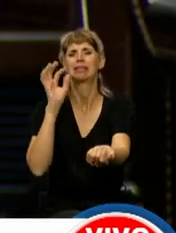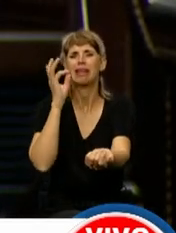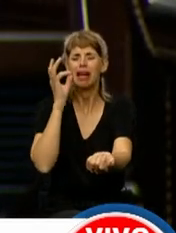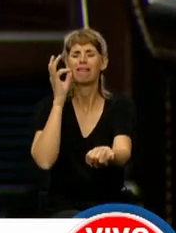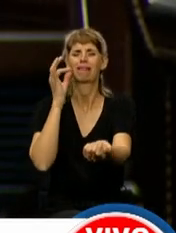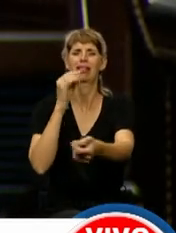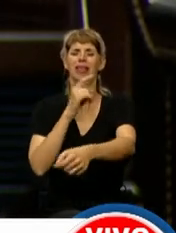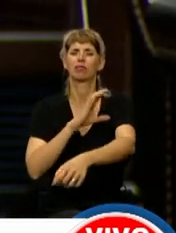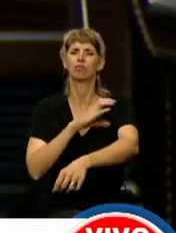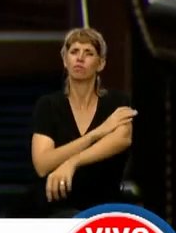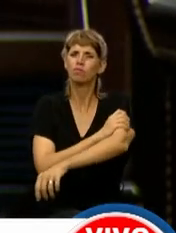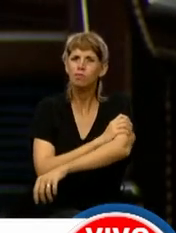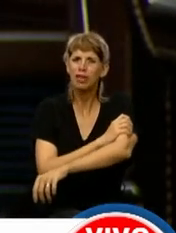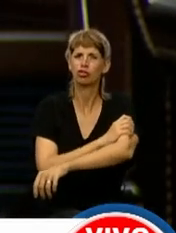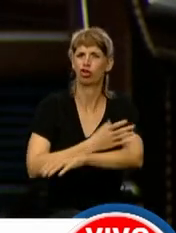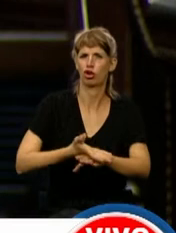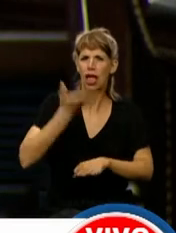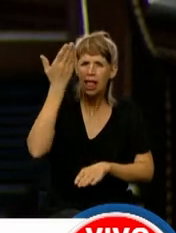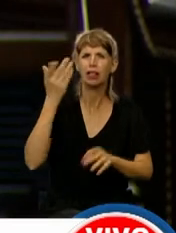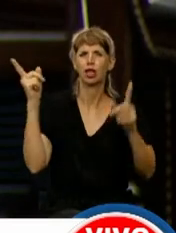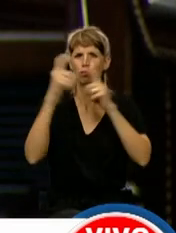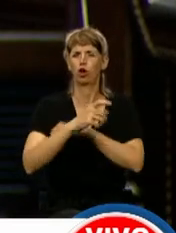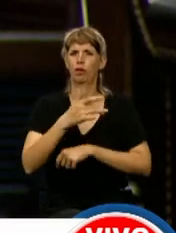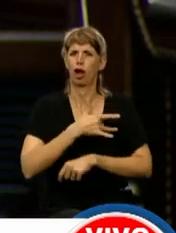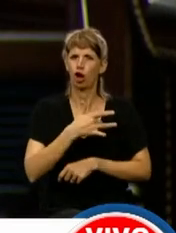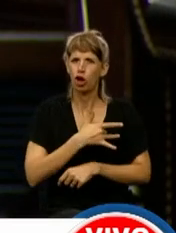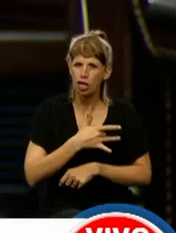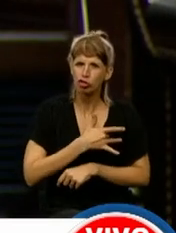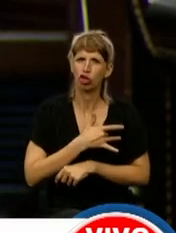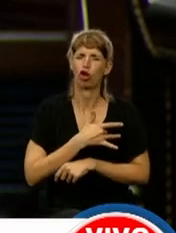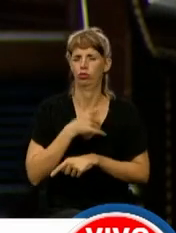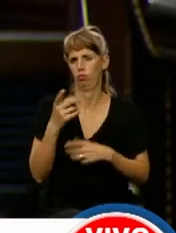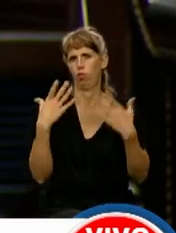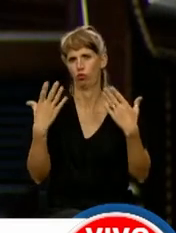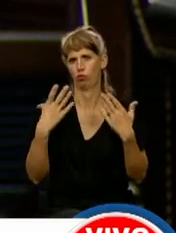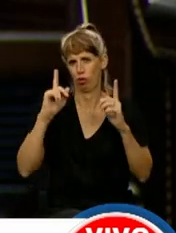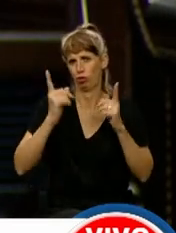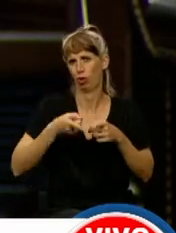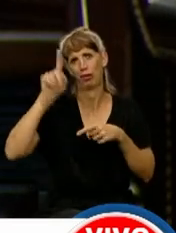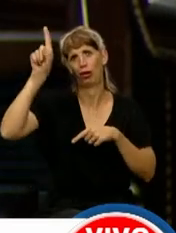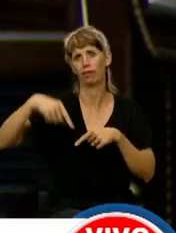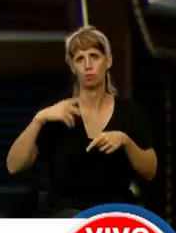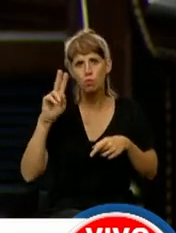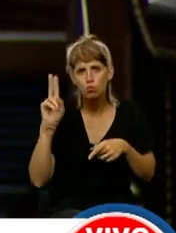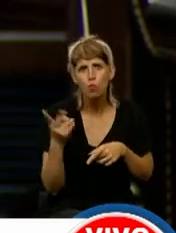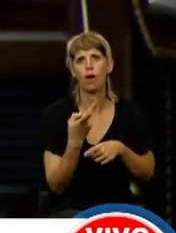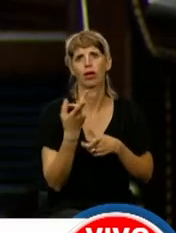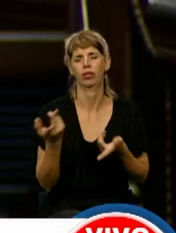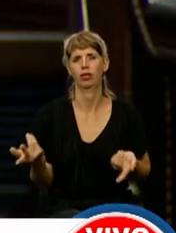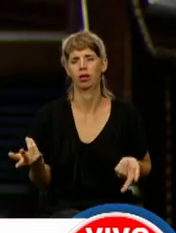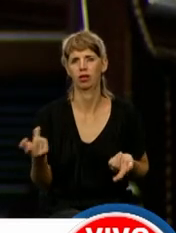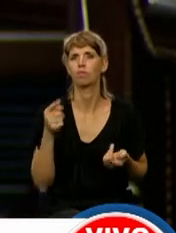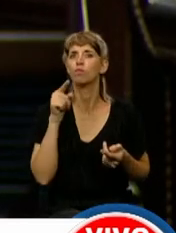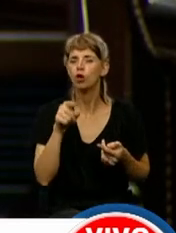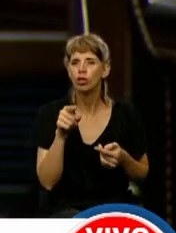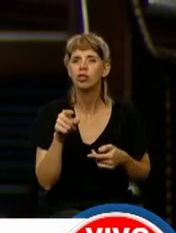cáncer de las enfermedades cardiovasculares y por supuesto que deberían y provocan la muerte entonces no solamente hay